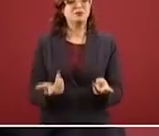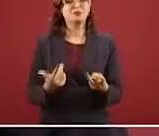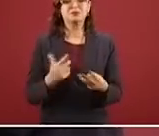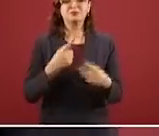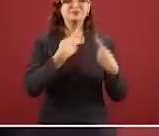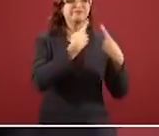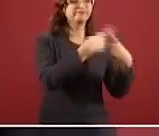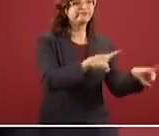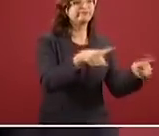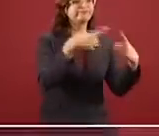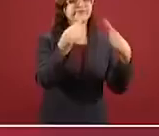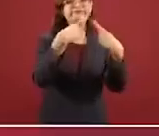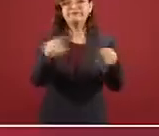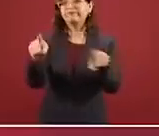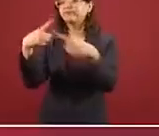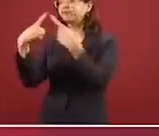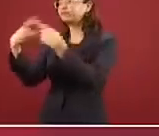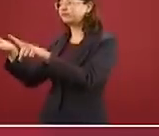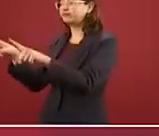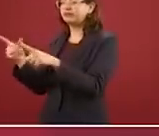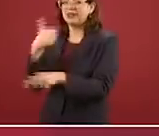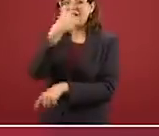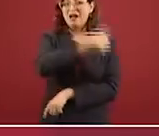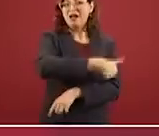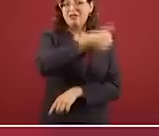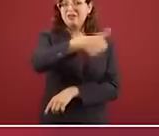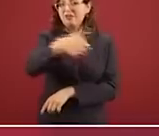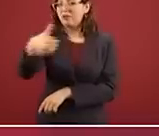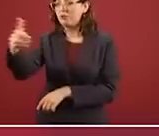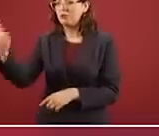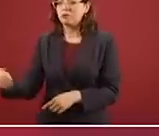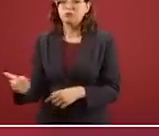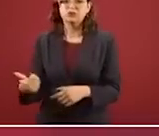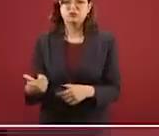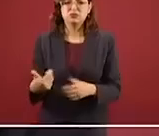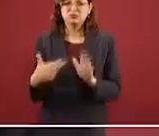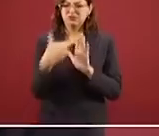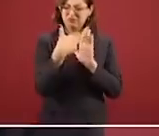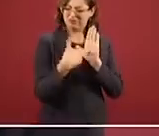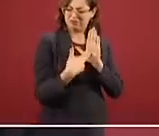y era la misma receta para todos,